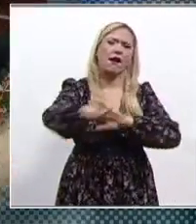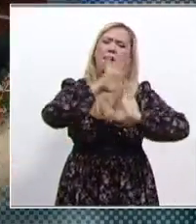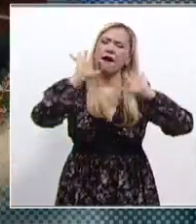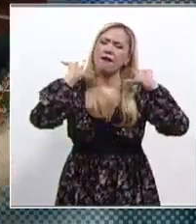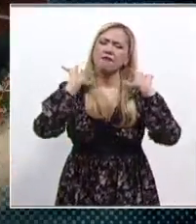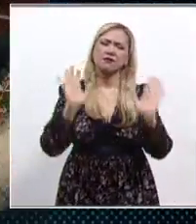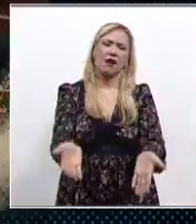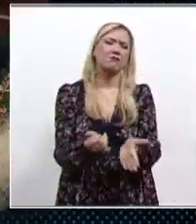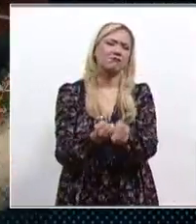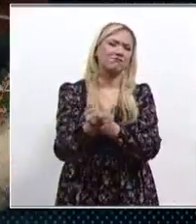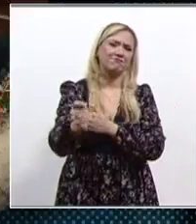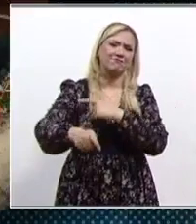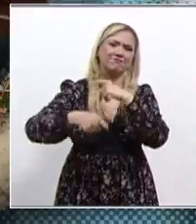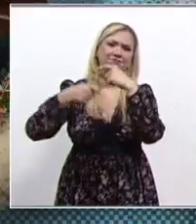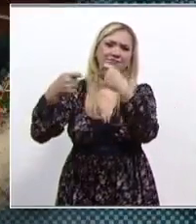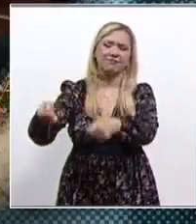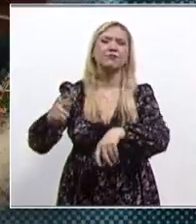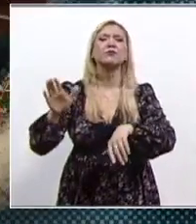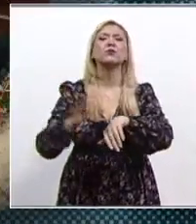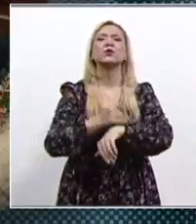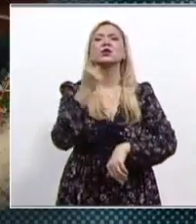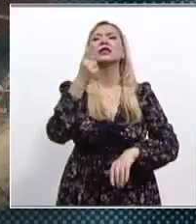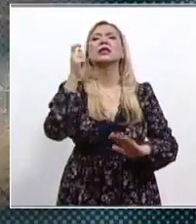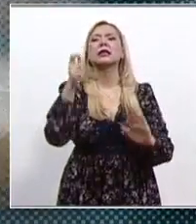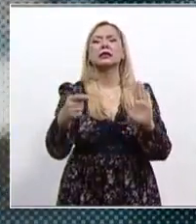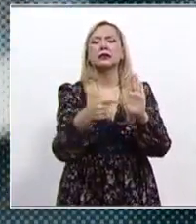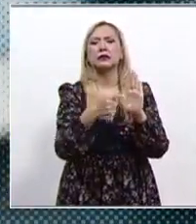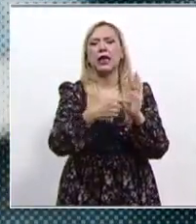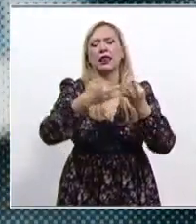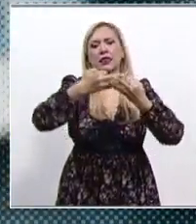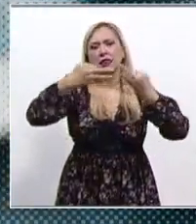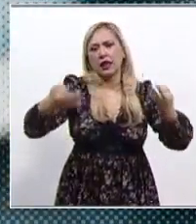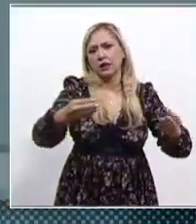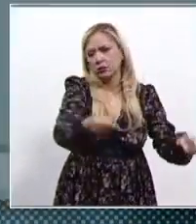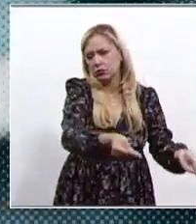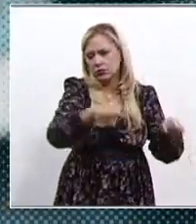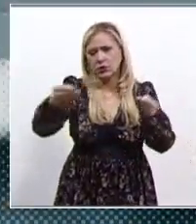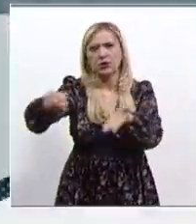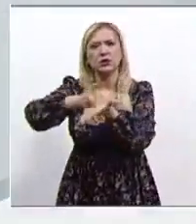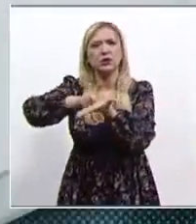al programa de usucapión social itinerante del Poder Judicial mexiquense.